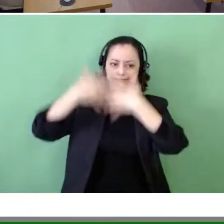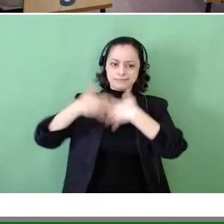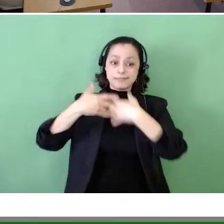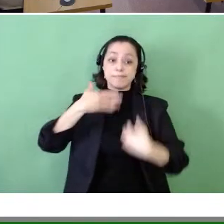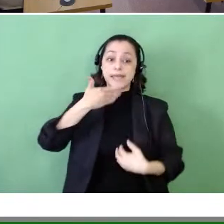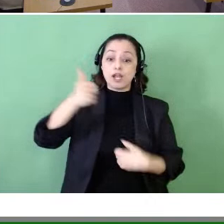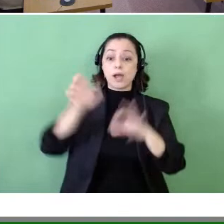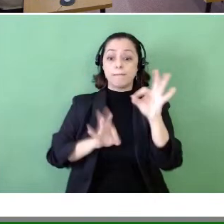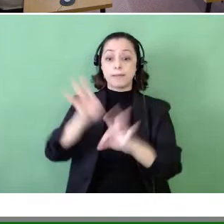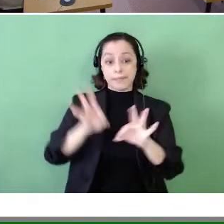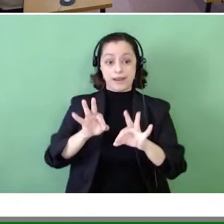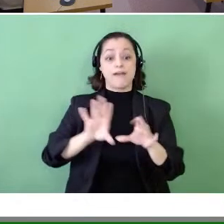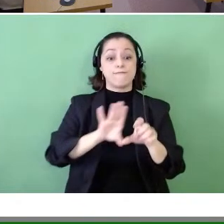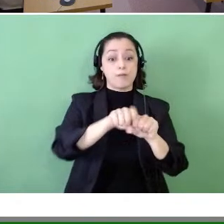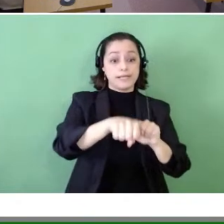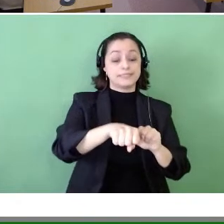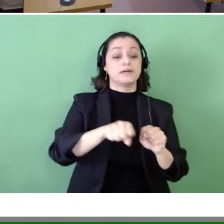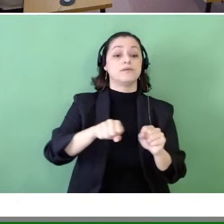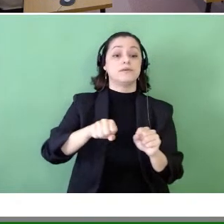signos. Entonces,